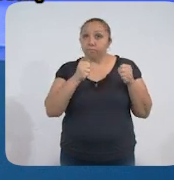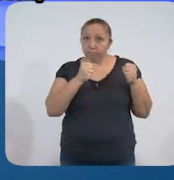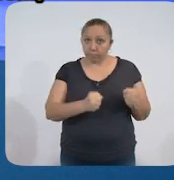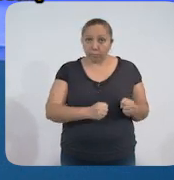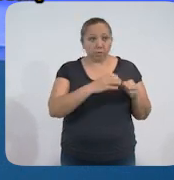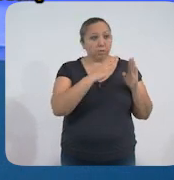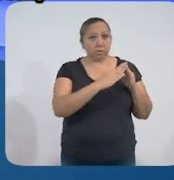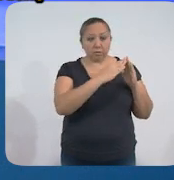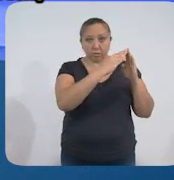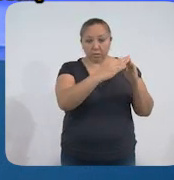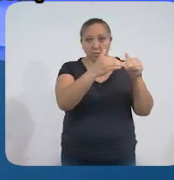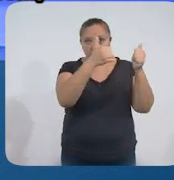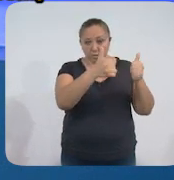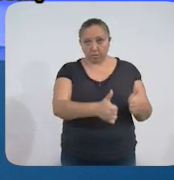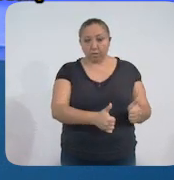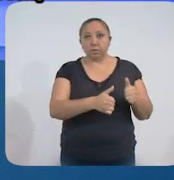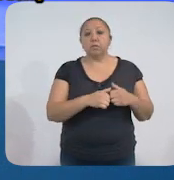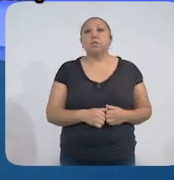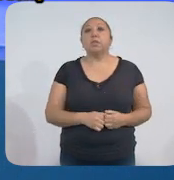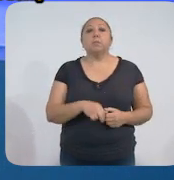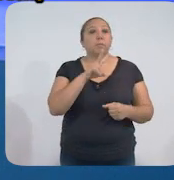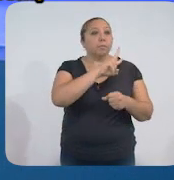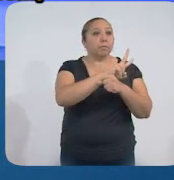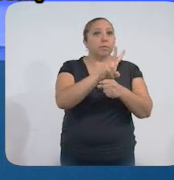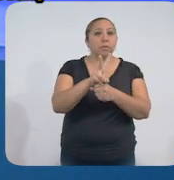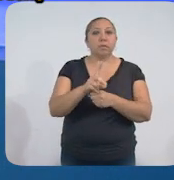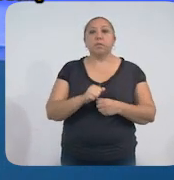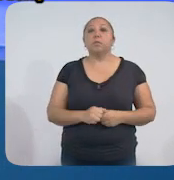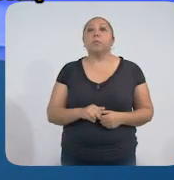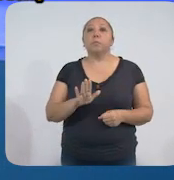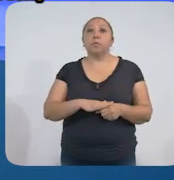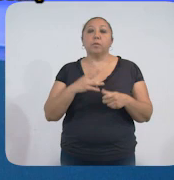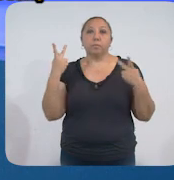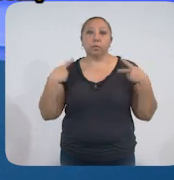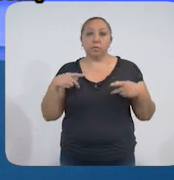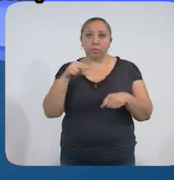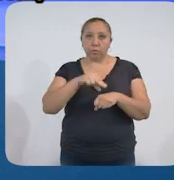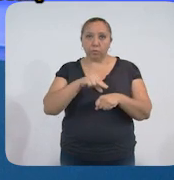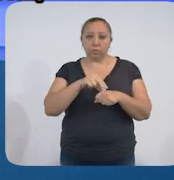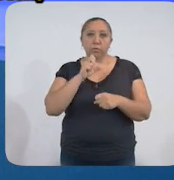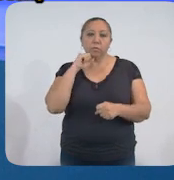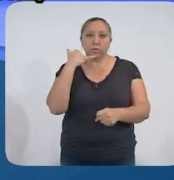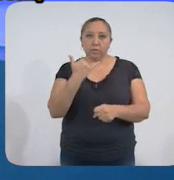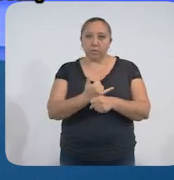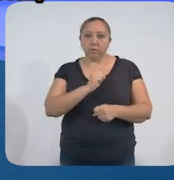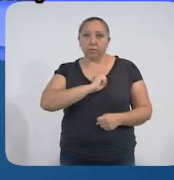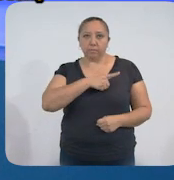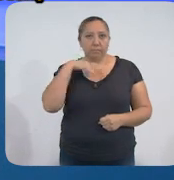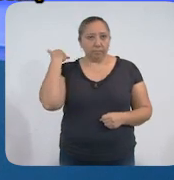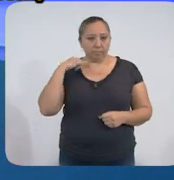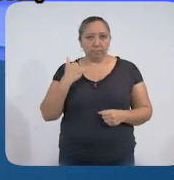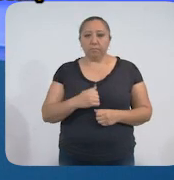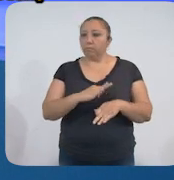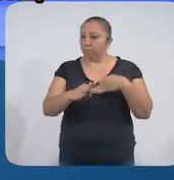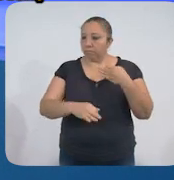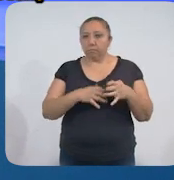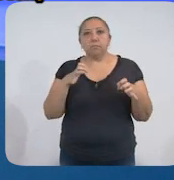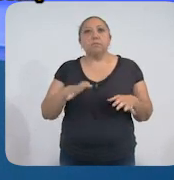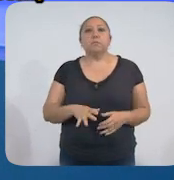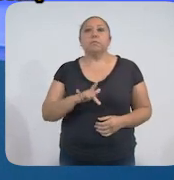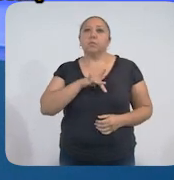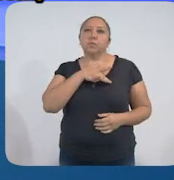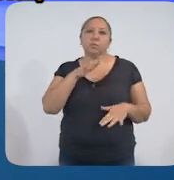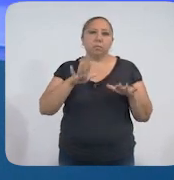están estables, aislados en sus hogares, monitoreados constantemente por personal médico de la Secretaría de Salud de Yucatán. Todos ellos